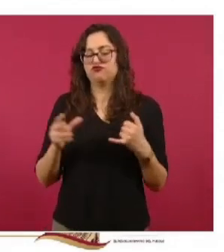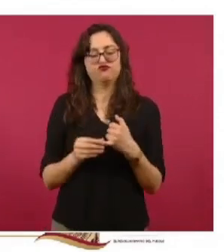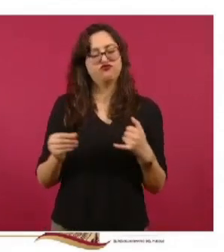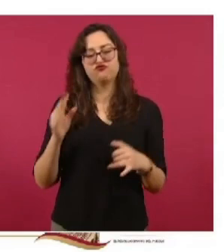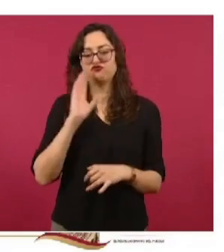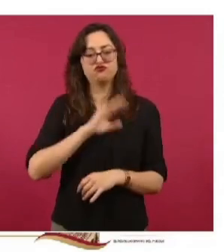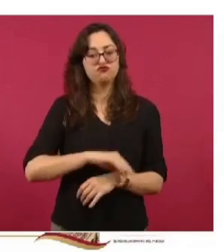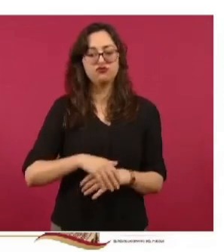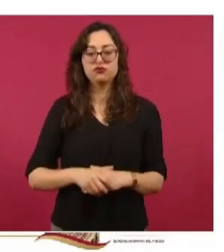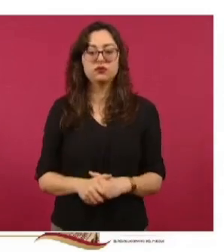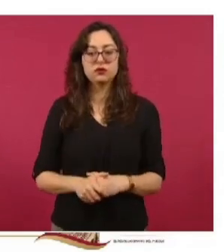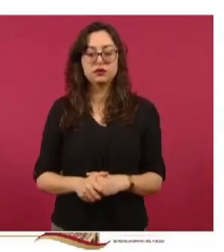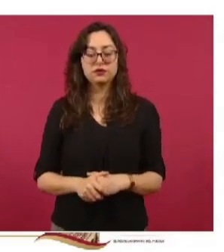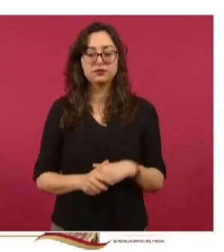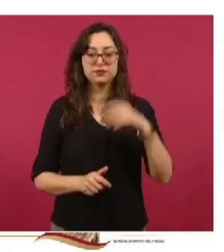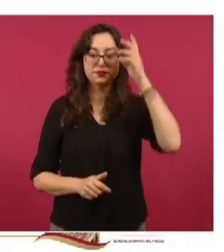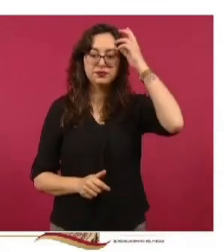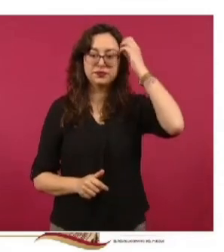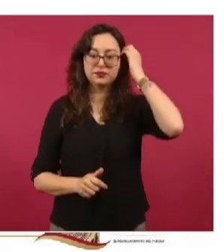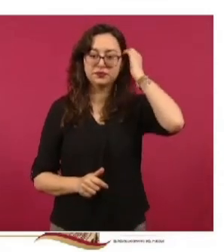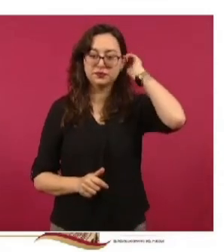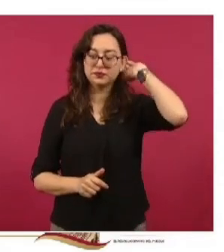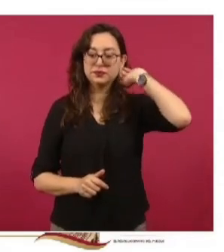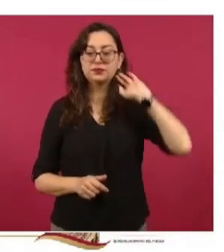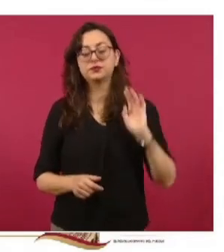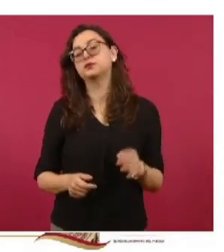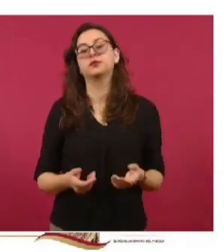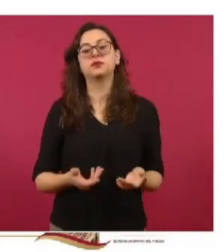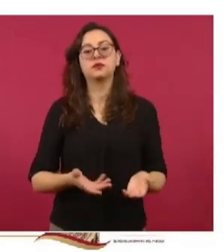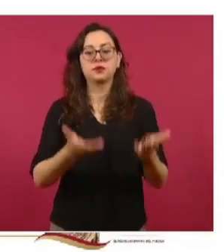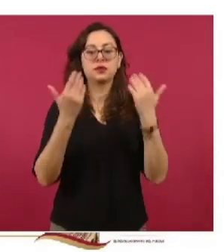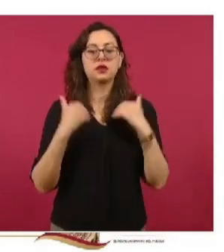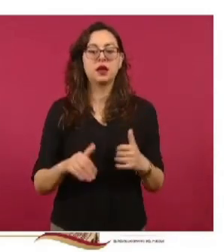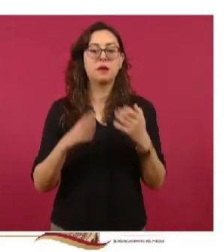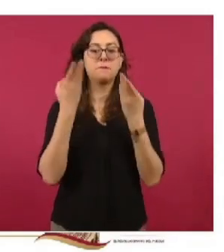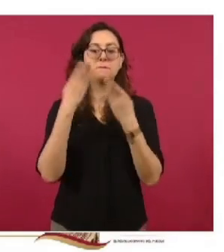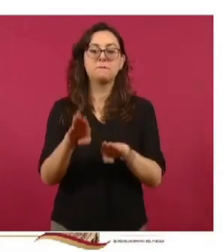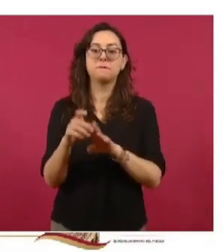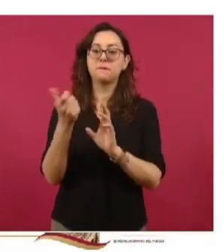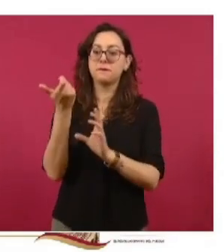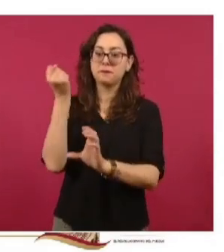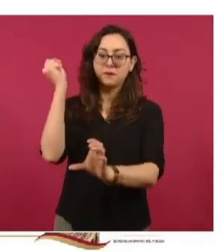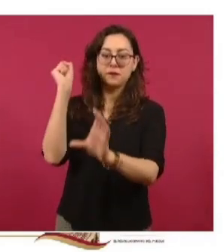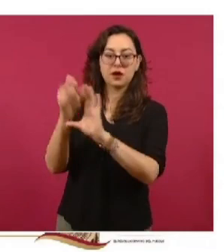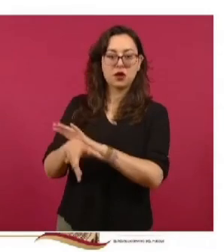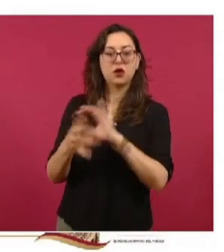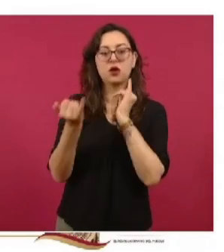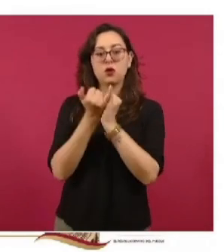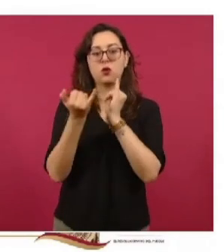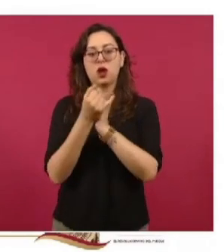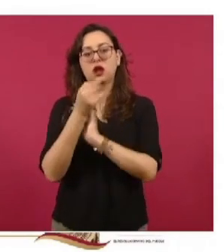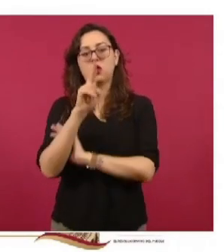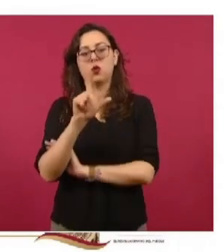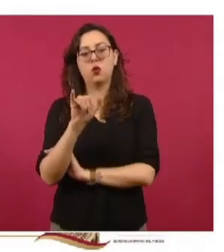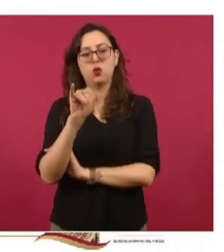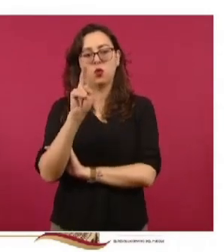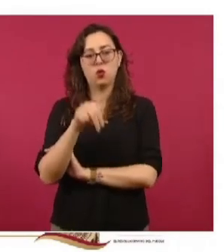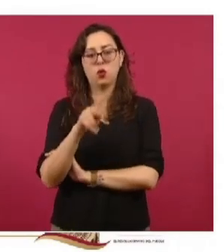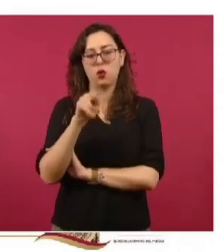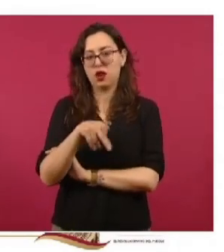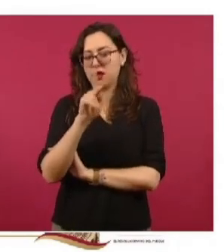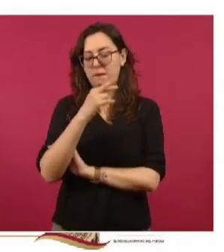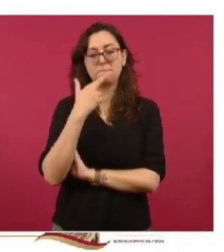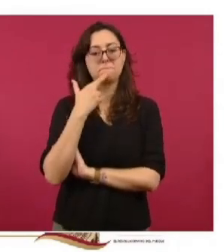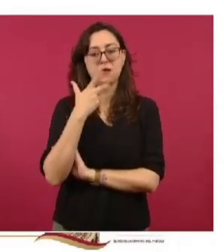Para depósito en cuenta, un link es la mejor opción, también porque no cobra comisión, 17.97